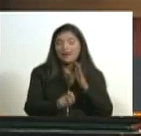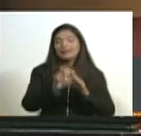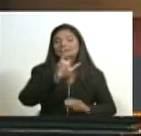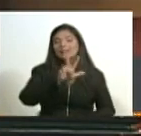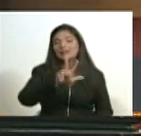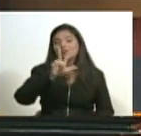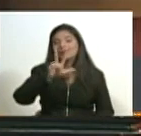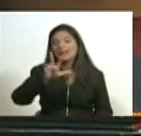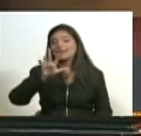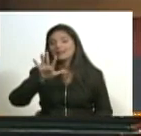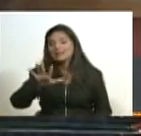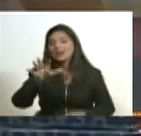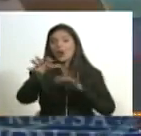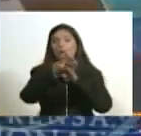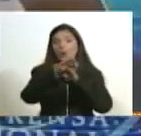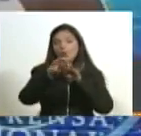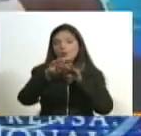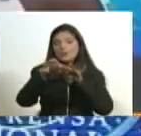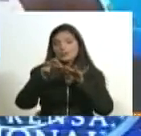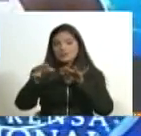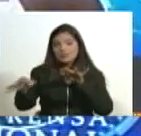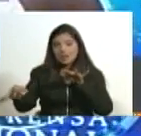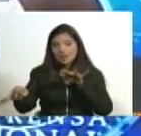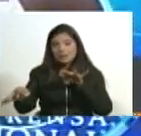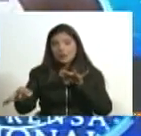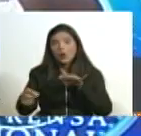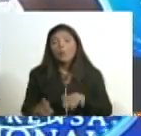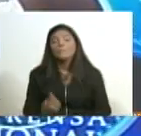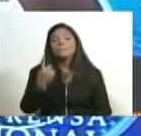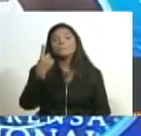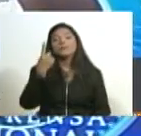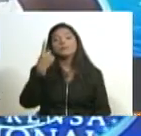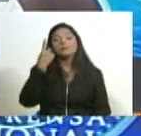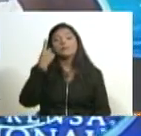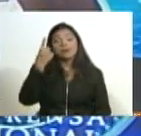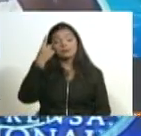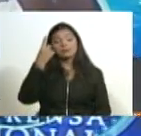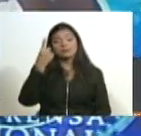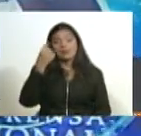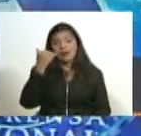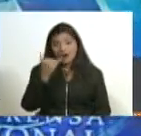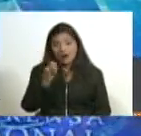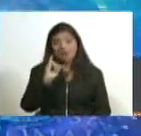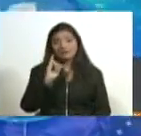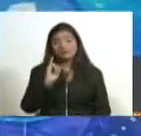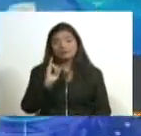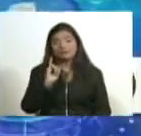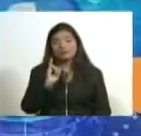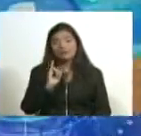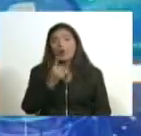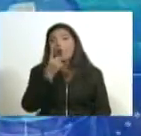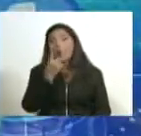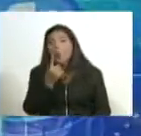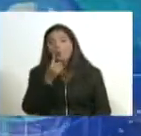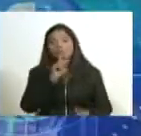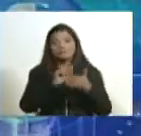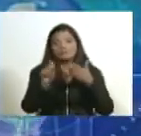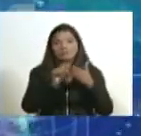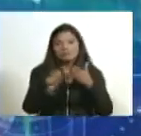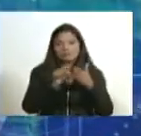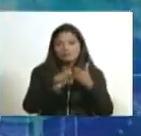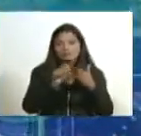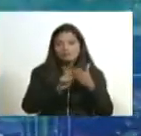335 municipios por primera vez en la historia van a tener un legislador, un